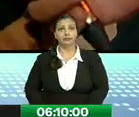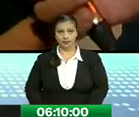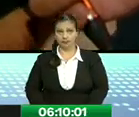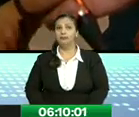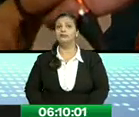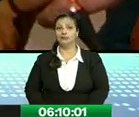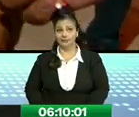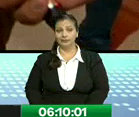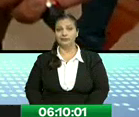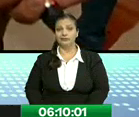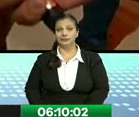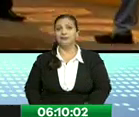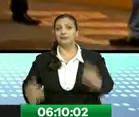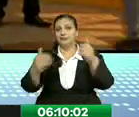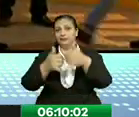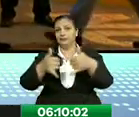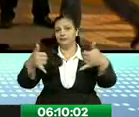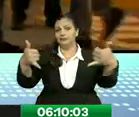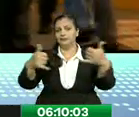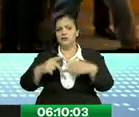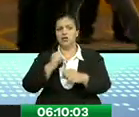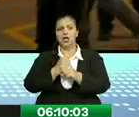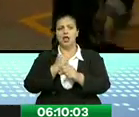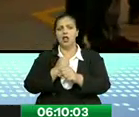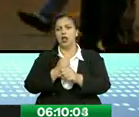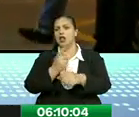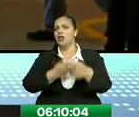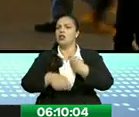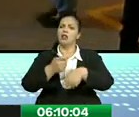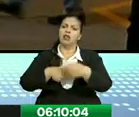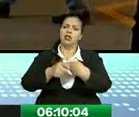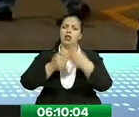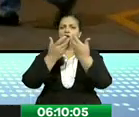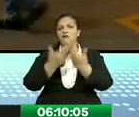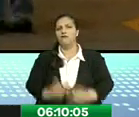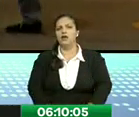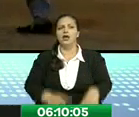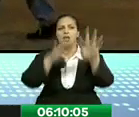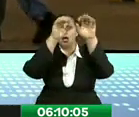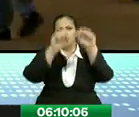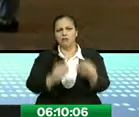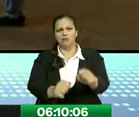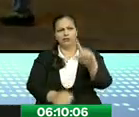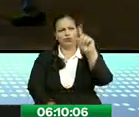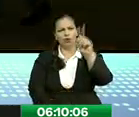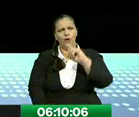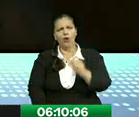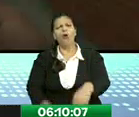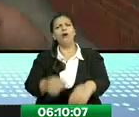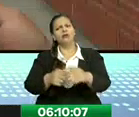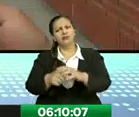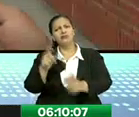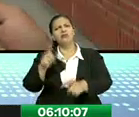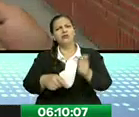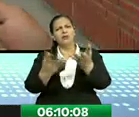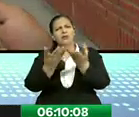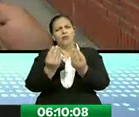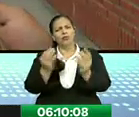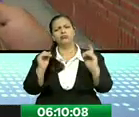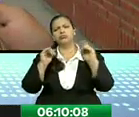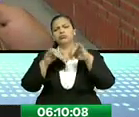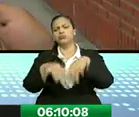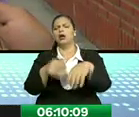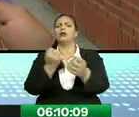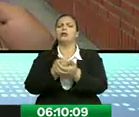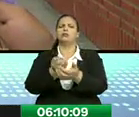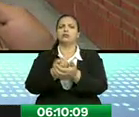pueblo. No es que iban a cerrar y ya no había nadie, no. Había gente, si se ve que la gente está corriendo. Pero la audacia